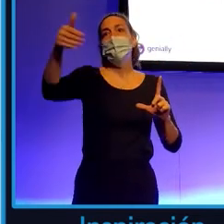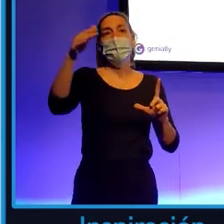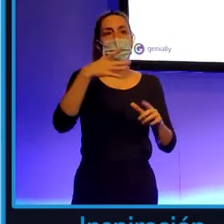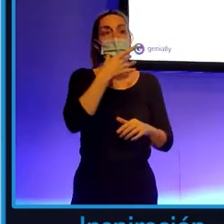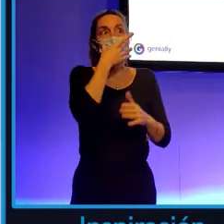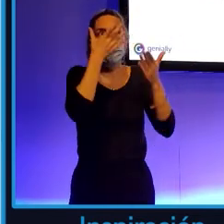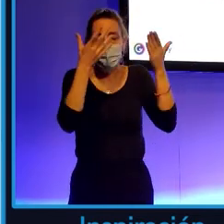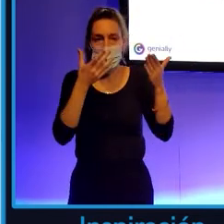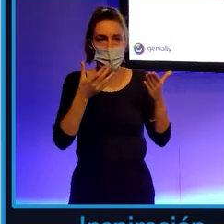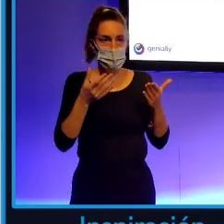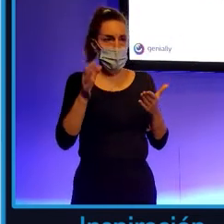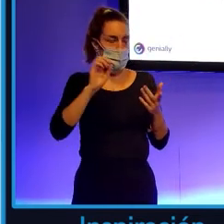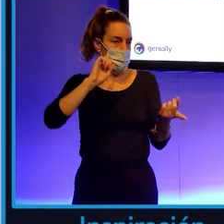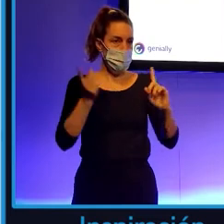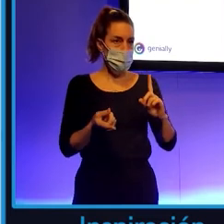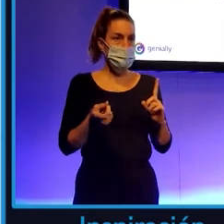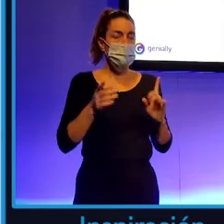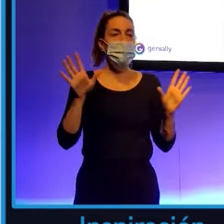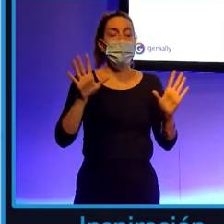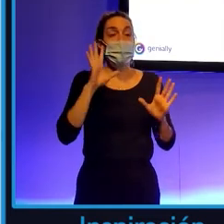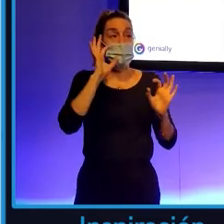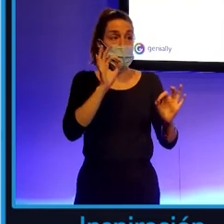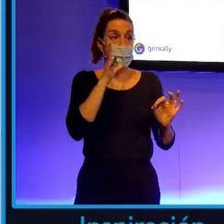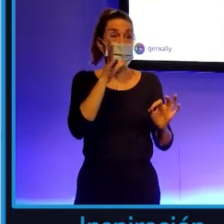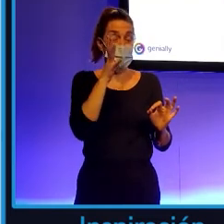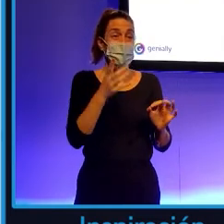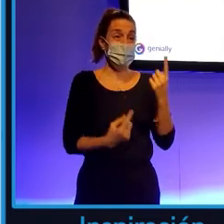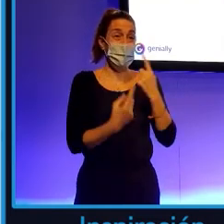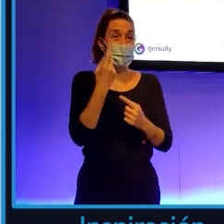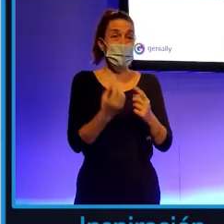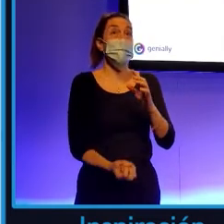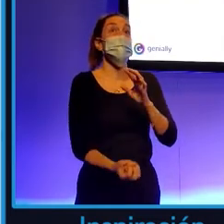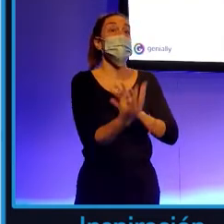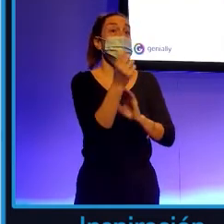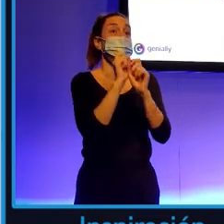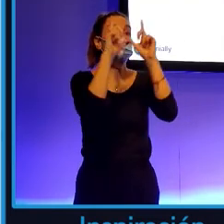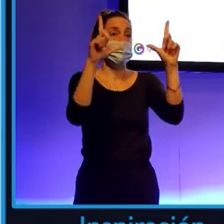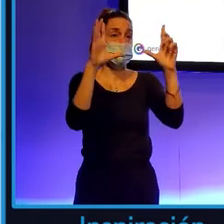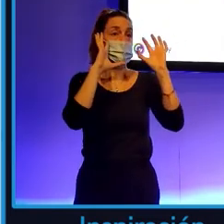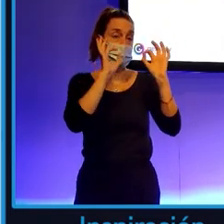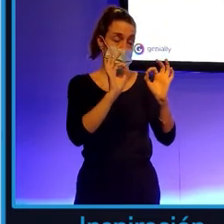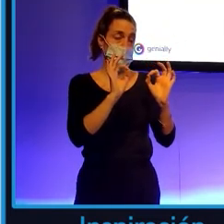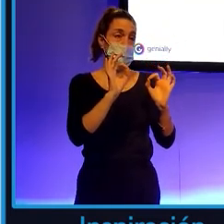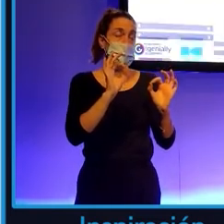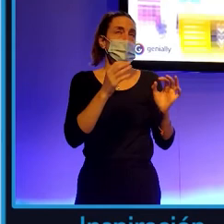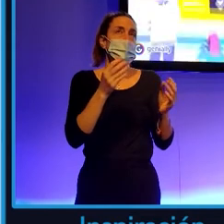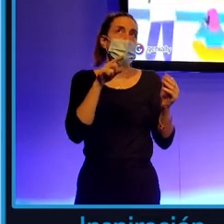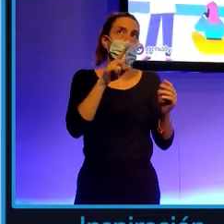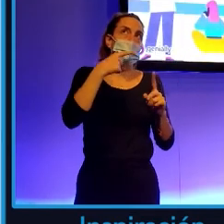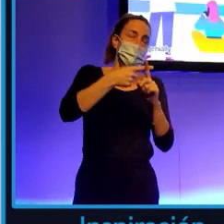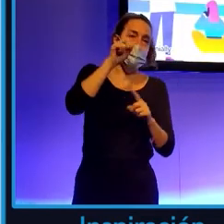dejo caer para que reflexionen sobre la conveniencia de algunas cosas que ustedes suben en vuestras redes sociales bueno